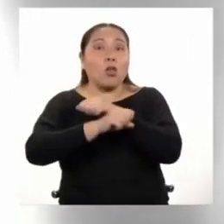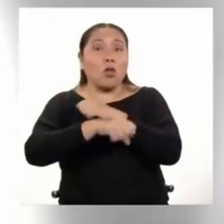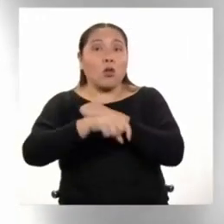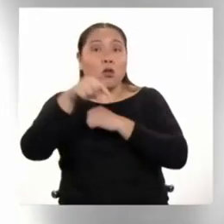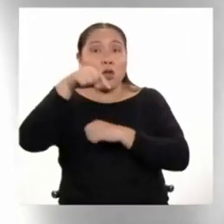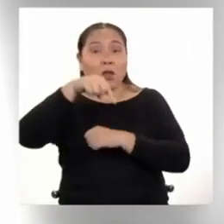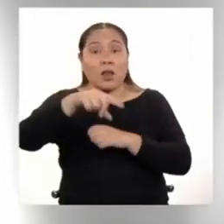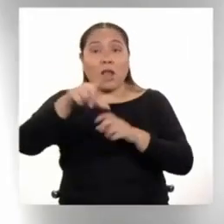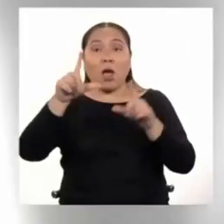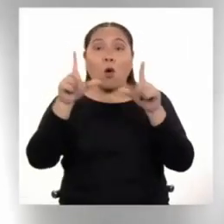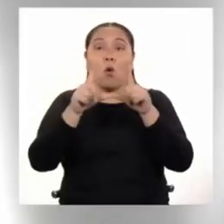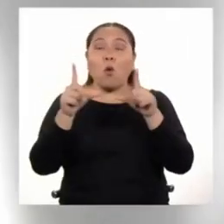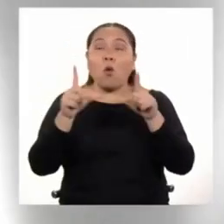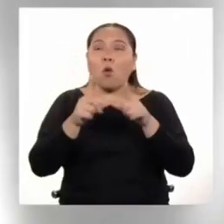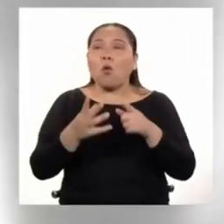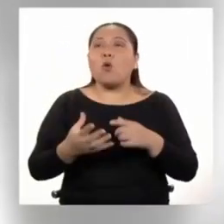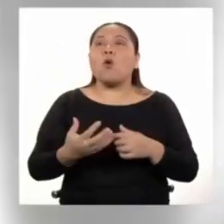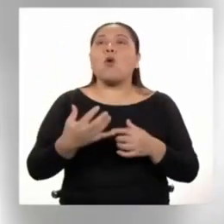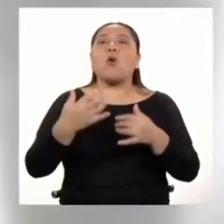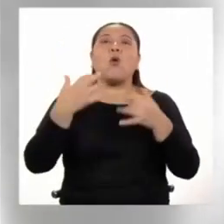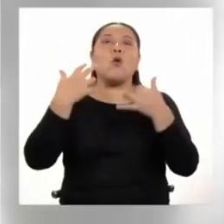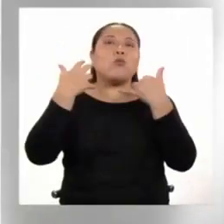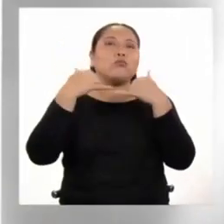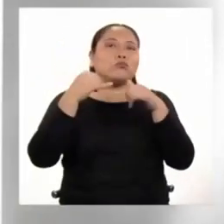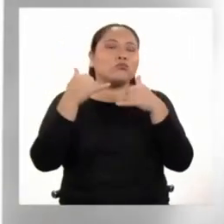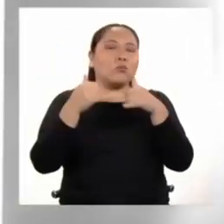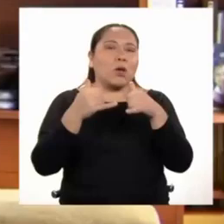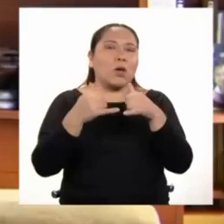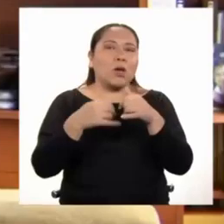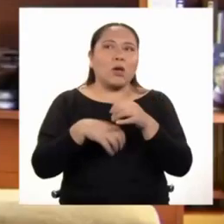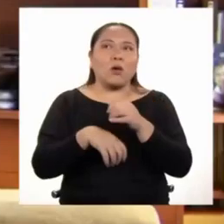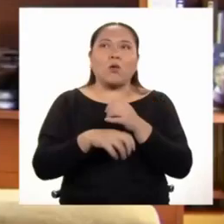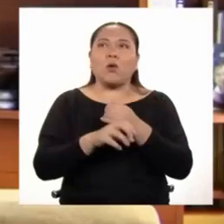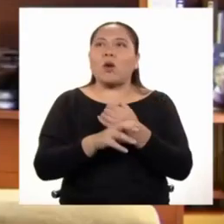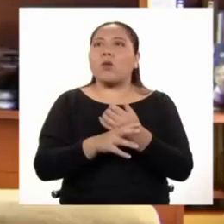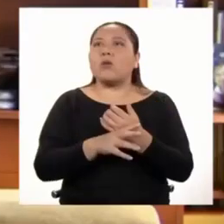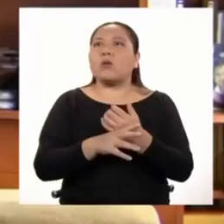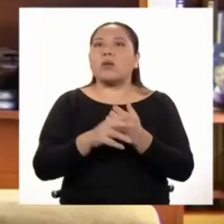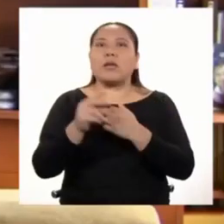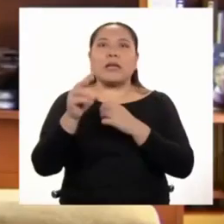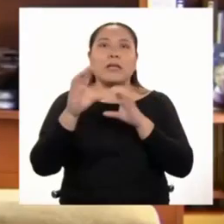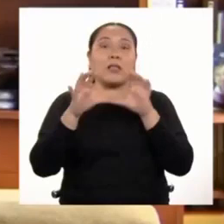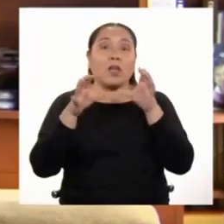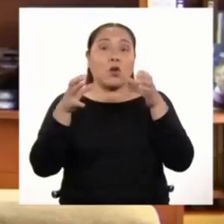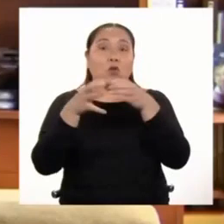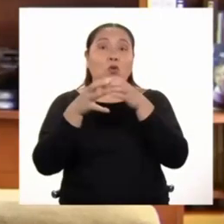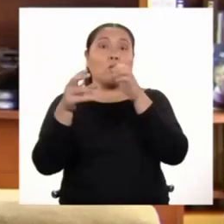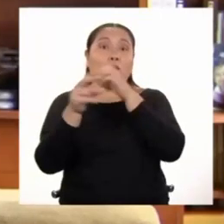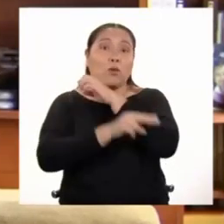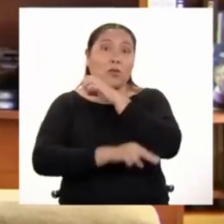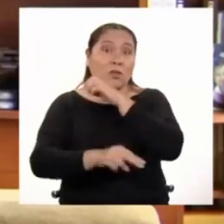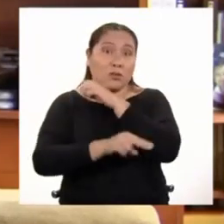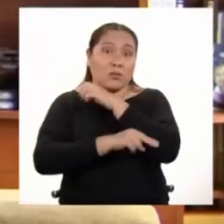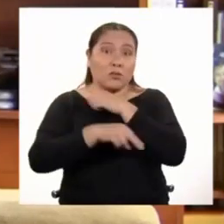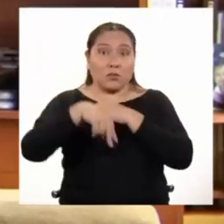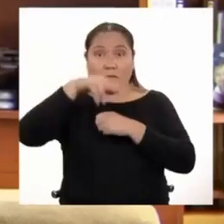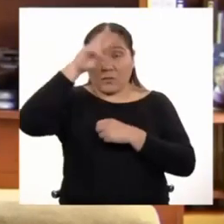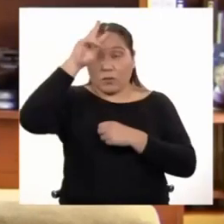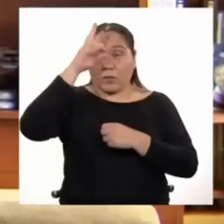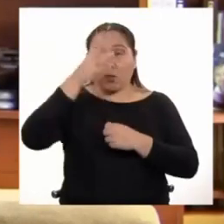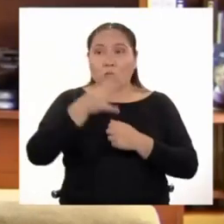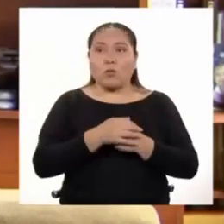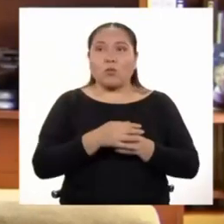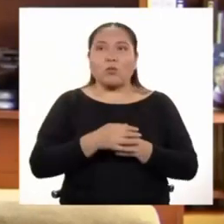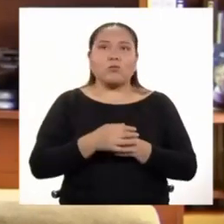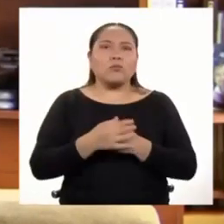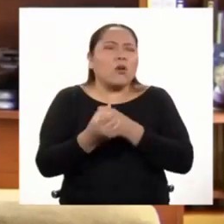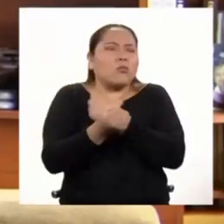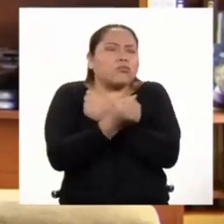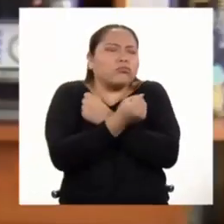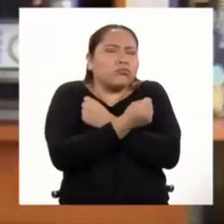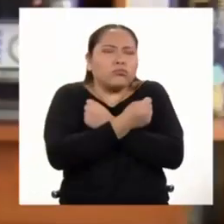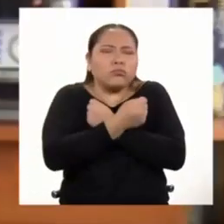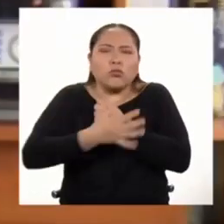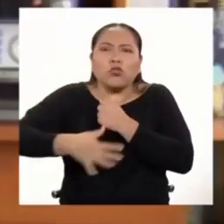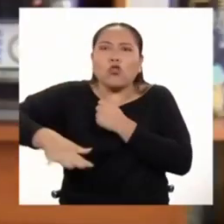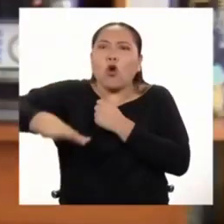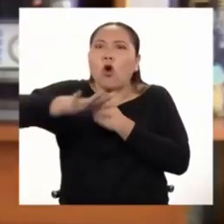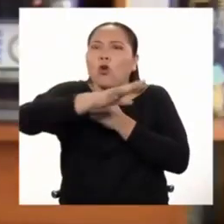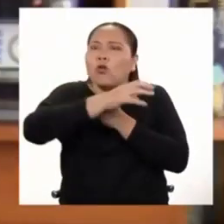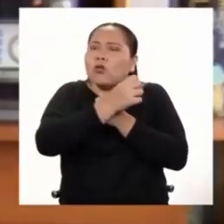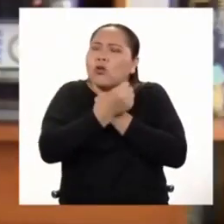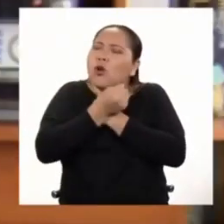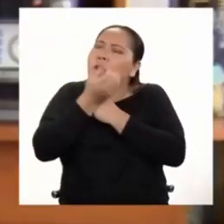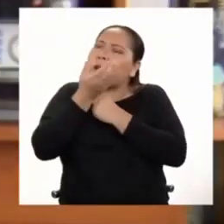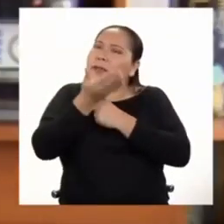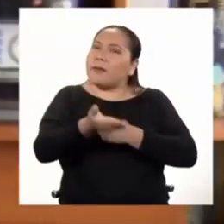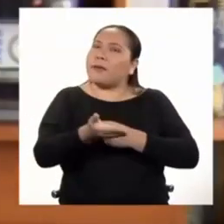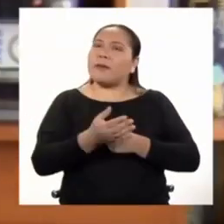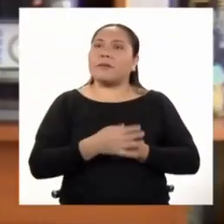noble, un jugador querido no solamente por la afición crema, ¿no?, sino creo que por toda la afición en general peruana, ¿no? Un